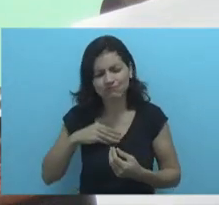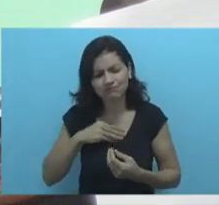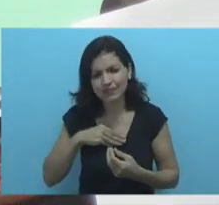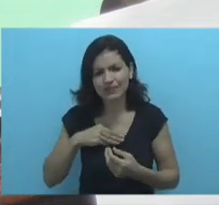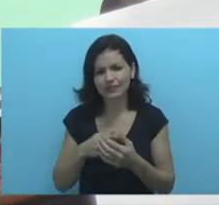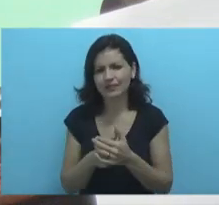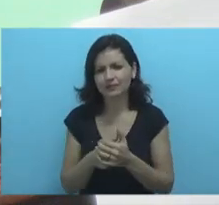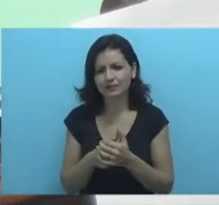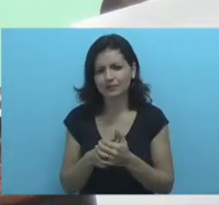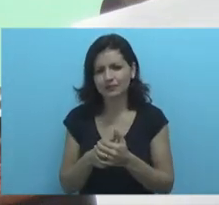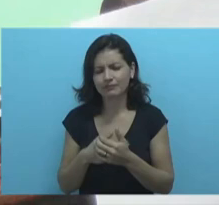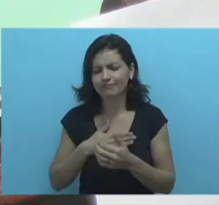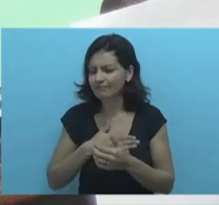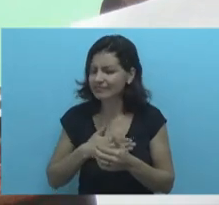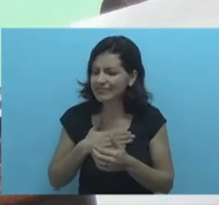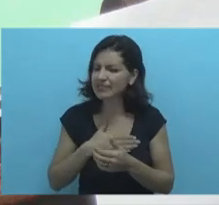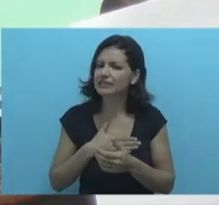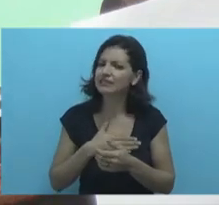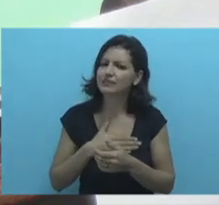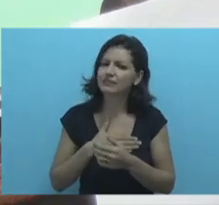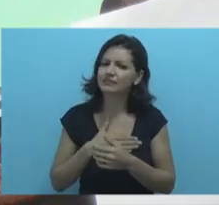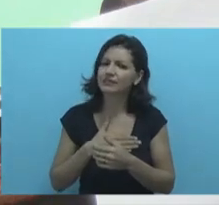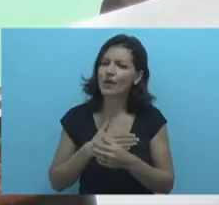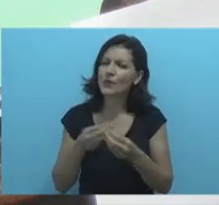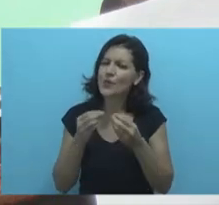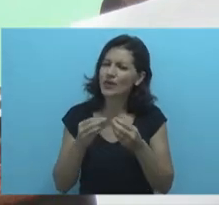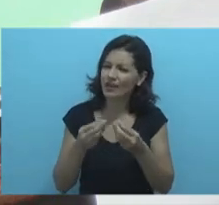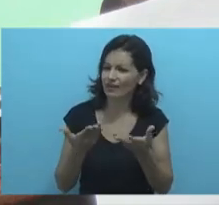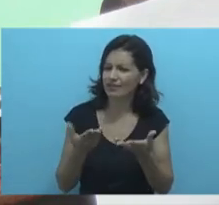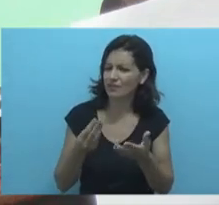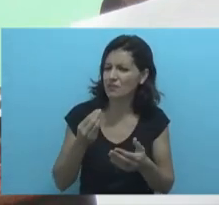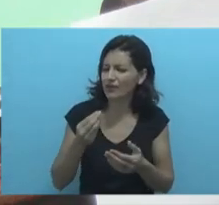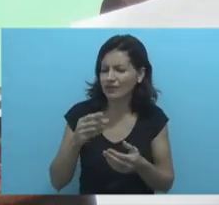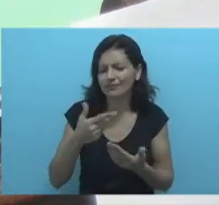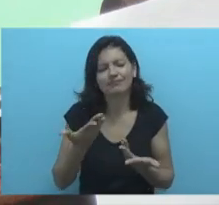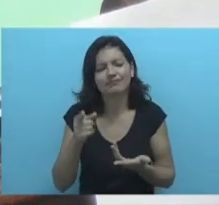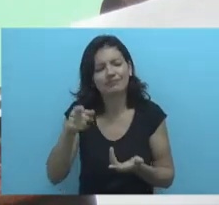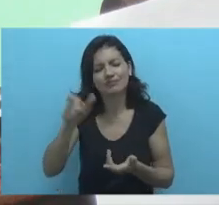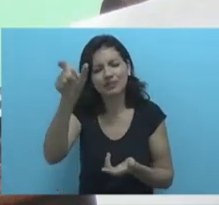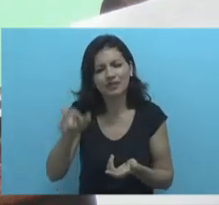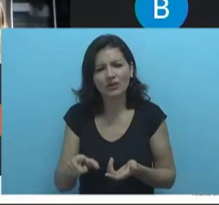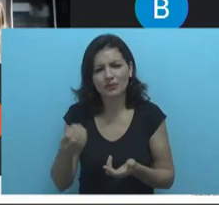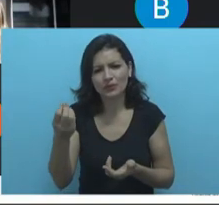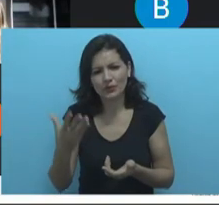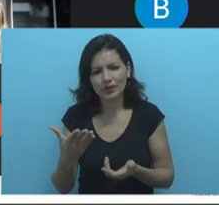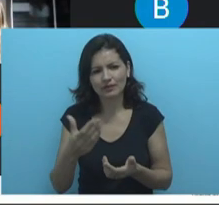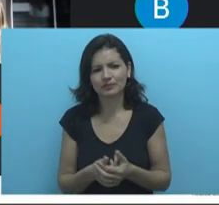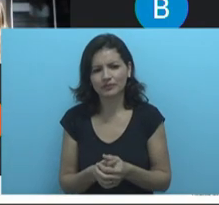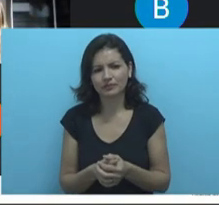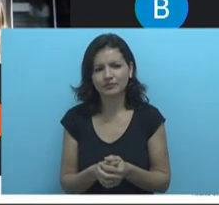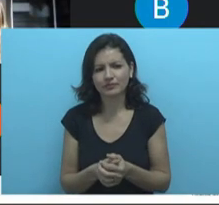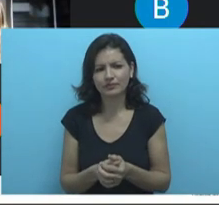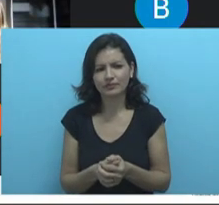personalmente, pero que lo sentían próximo, tiene que ver con esta dimensión profundamente de persona